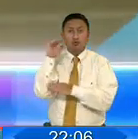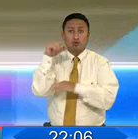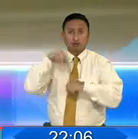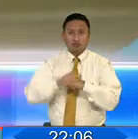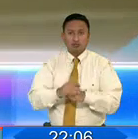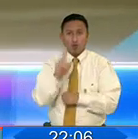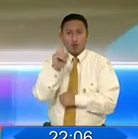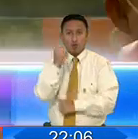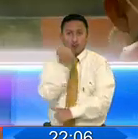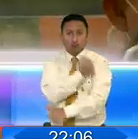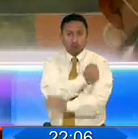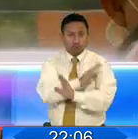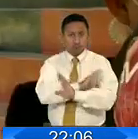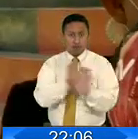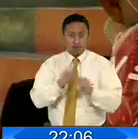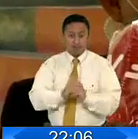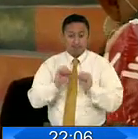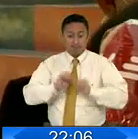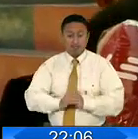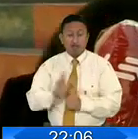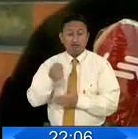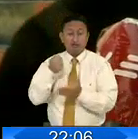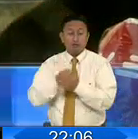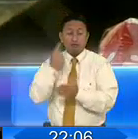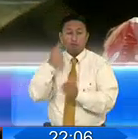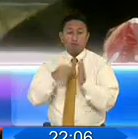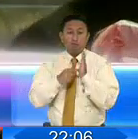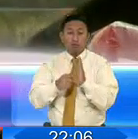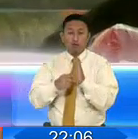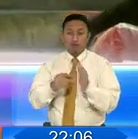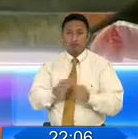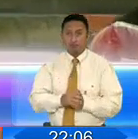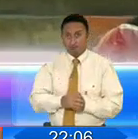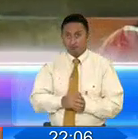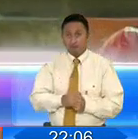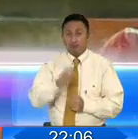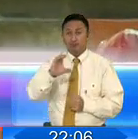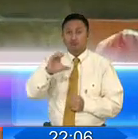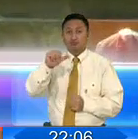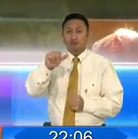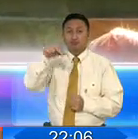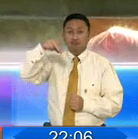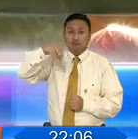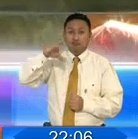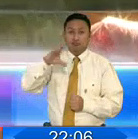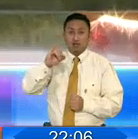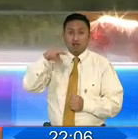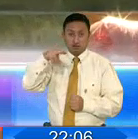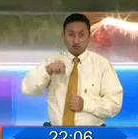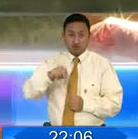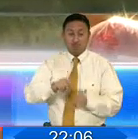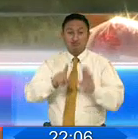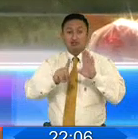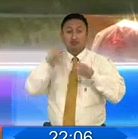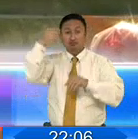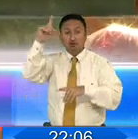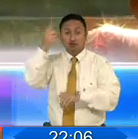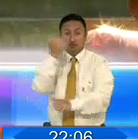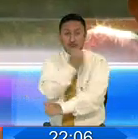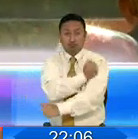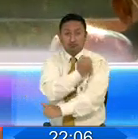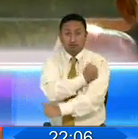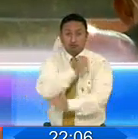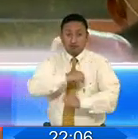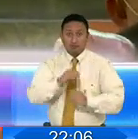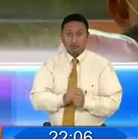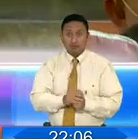sola aplicación. Estamos negociando, por ejemplo, con CanSino 6 millones, que son 6 millones de dosis y